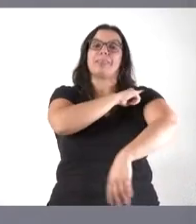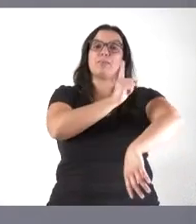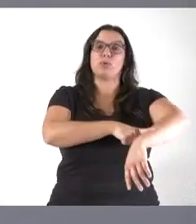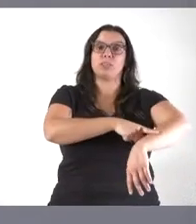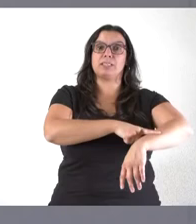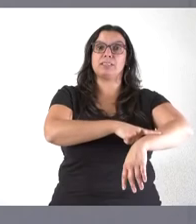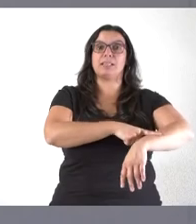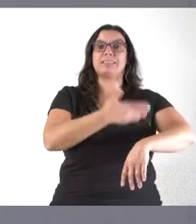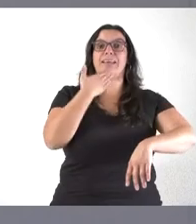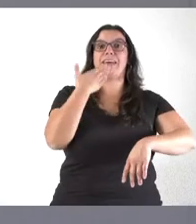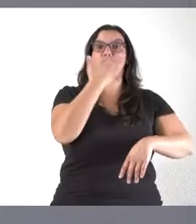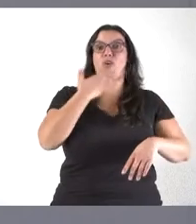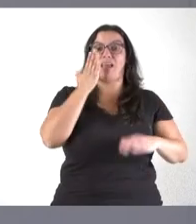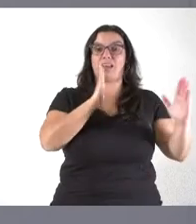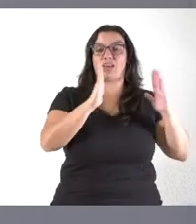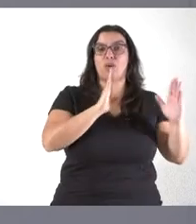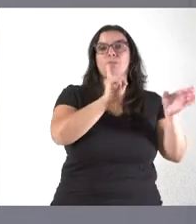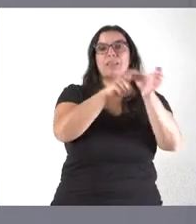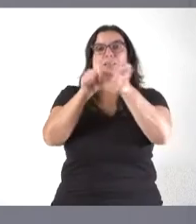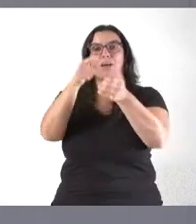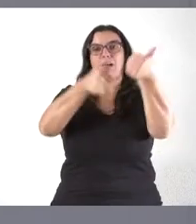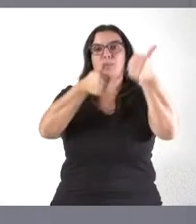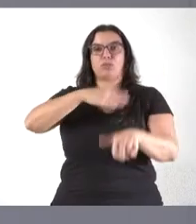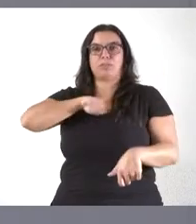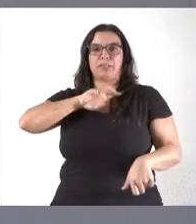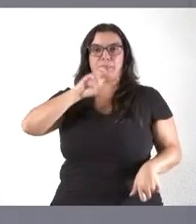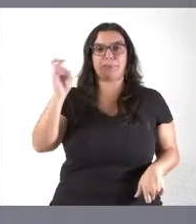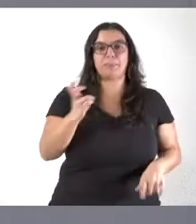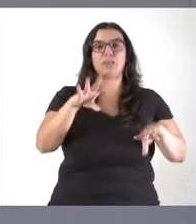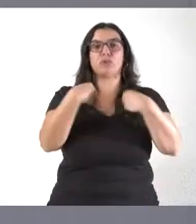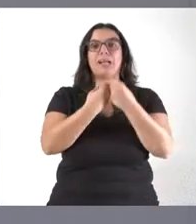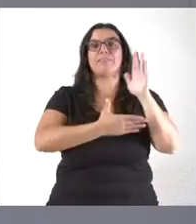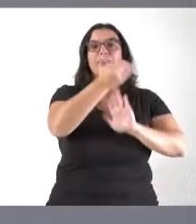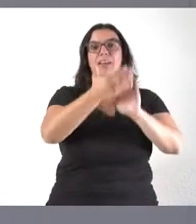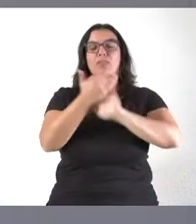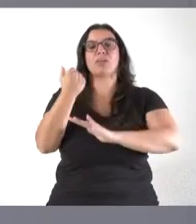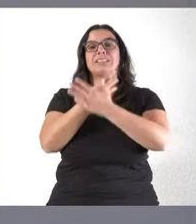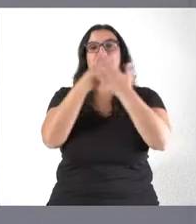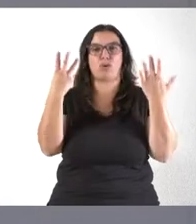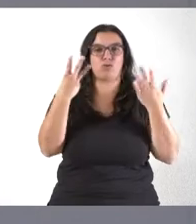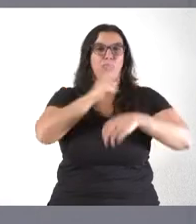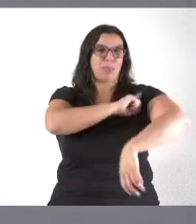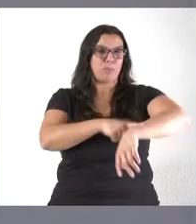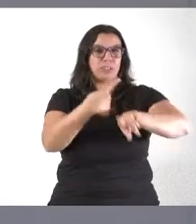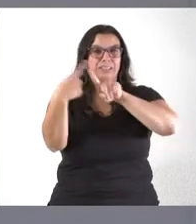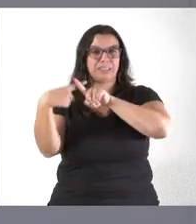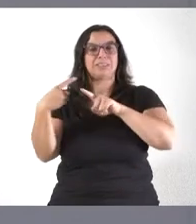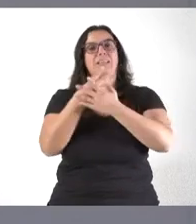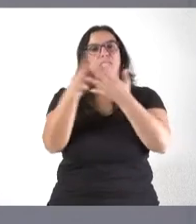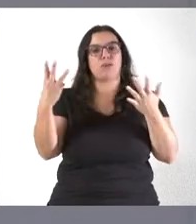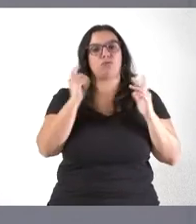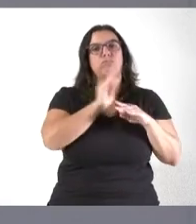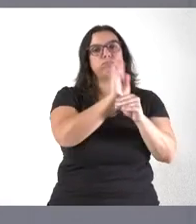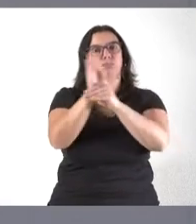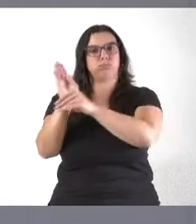en edad escolar de Castilla y león los campeonatos de España son 18 las federaciones 18 los deportes que se ven beneficiados de